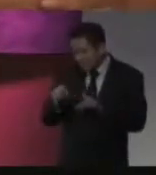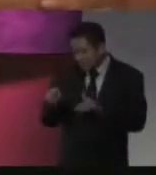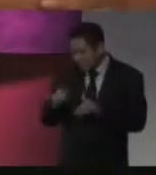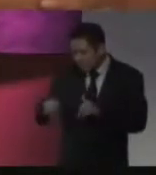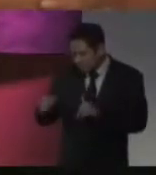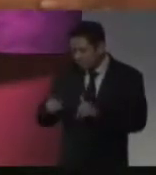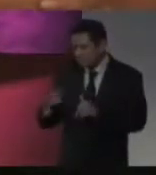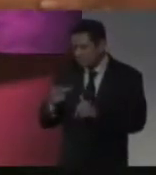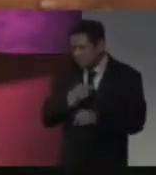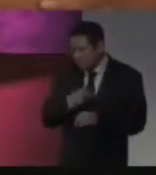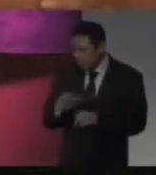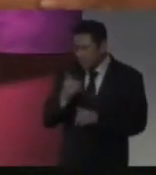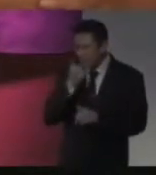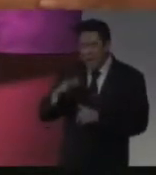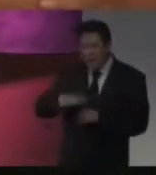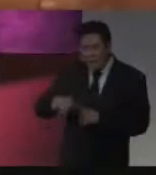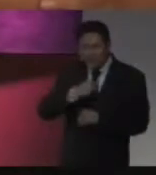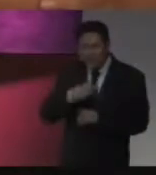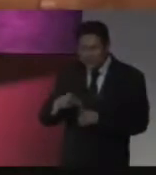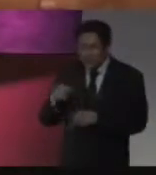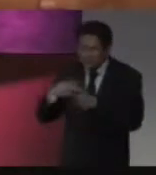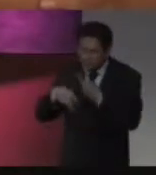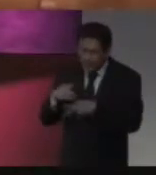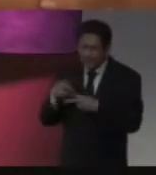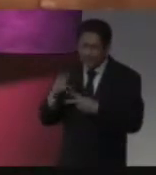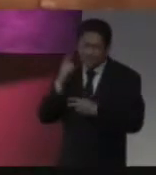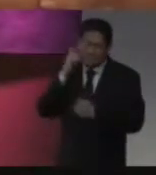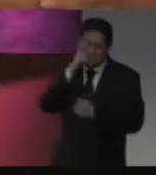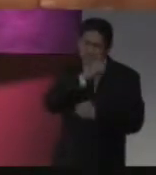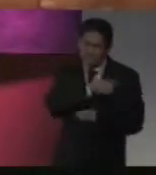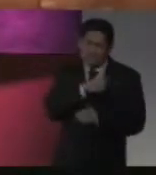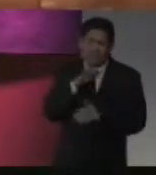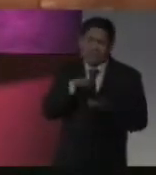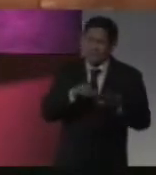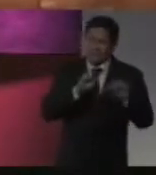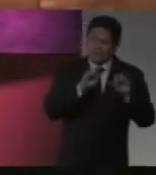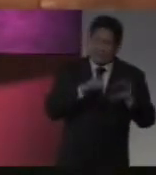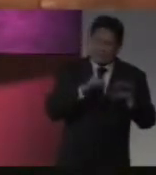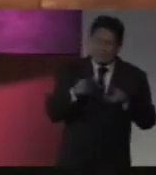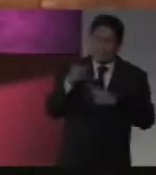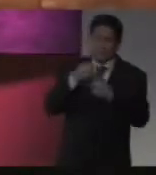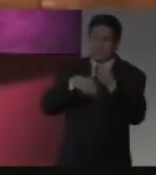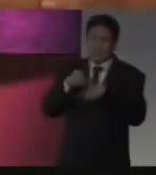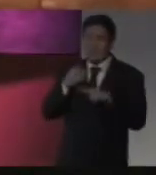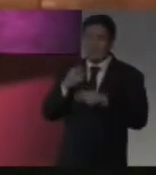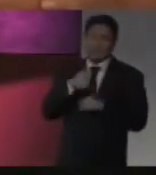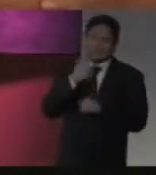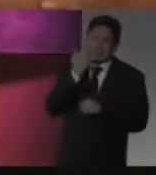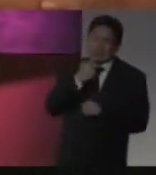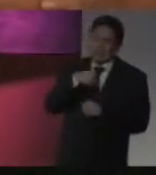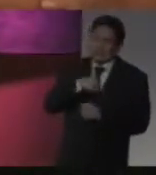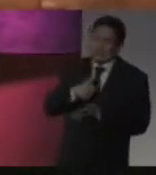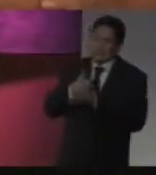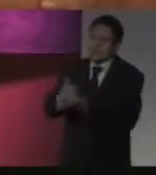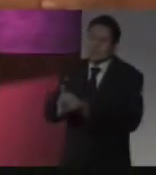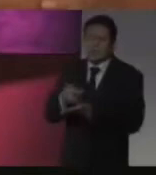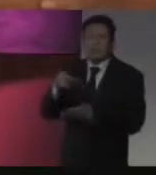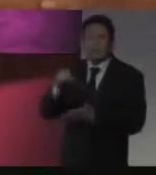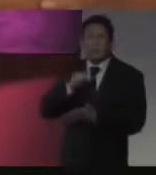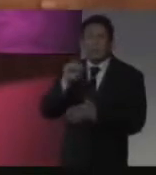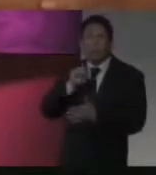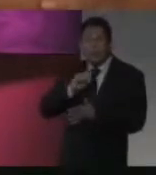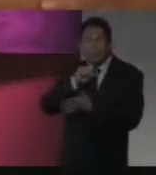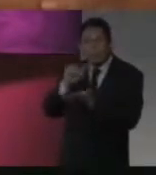Pero resulta que no hay, desde el punto de vista jurídico, no hay bases para